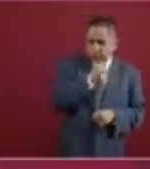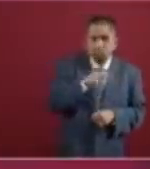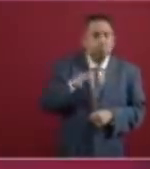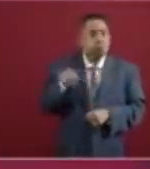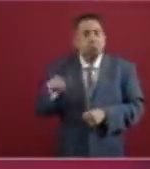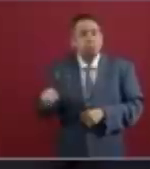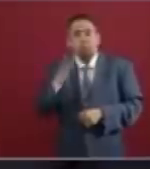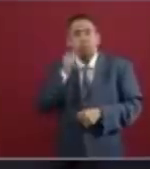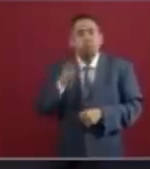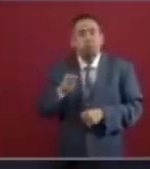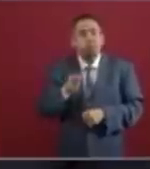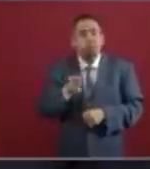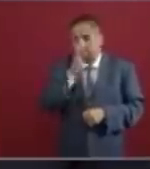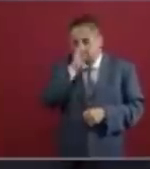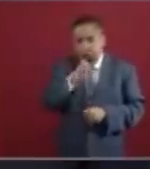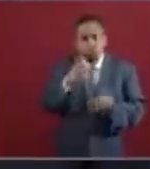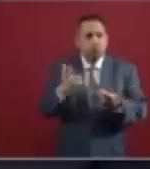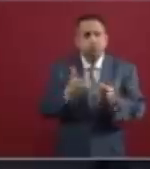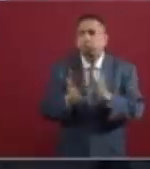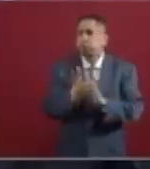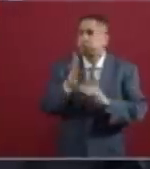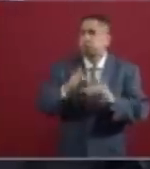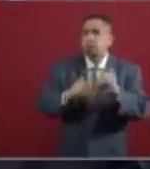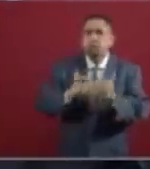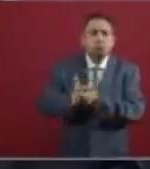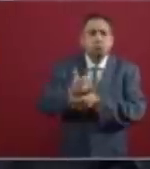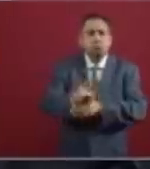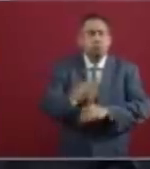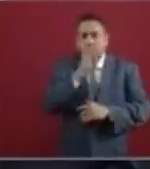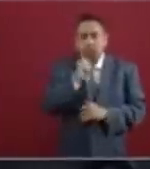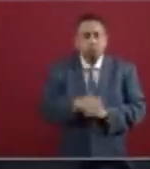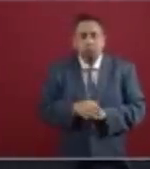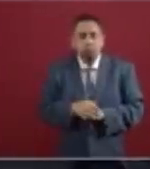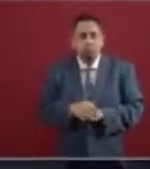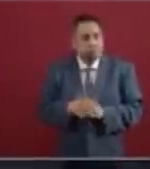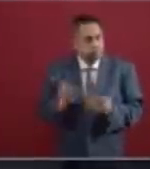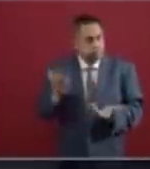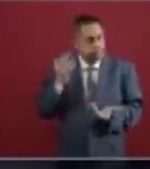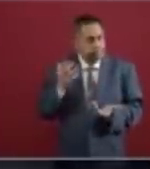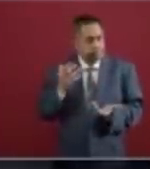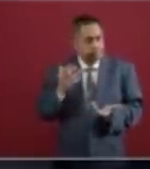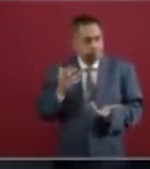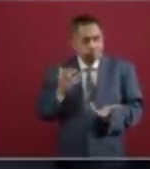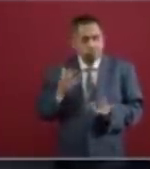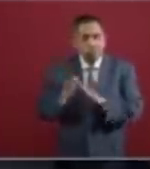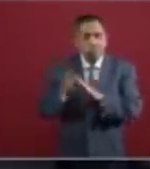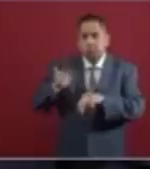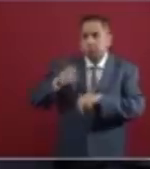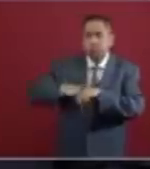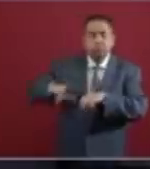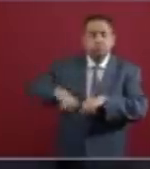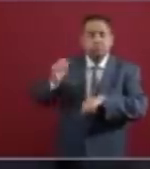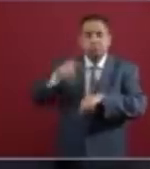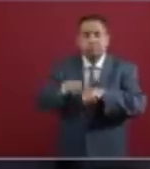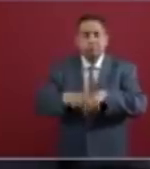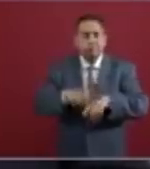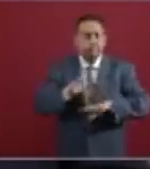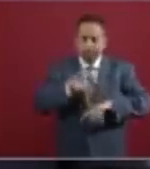directa. Ya no hay obras por administración. Eso se